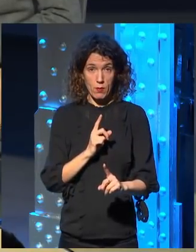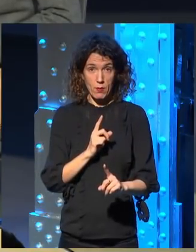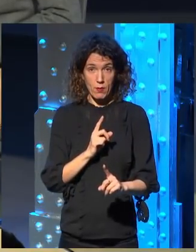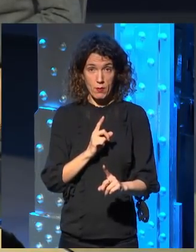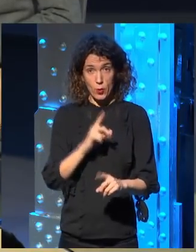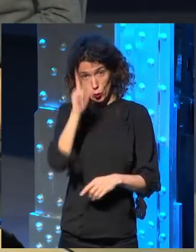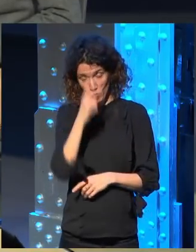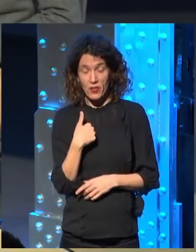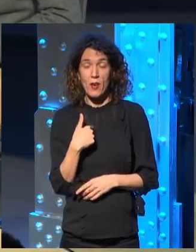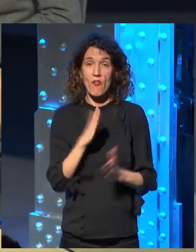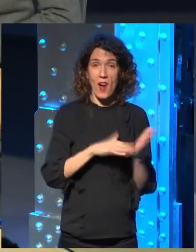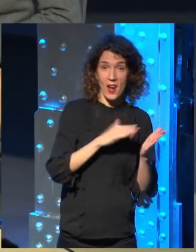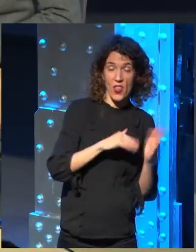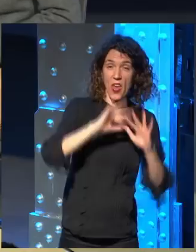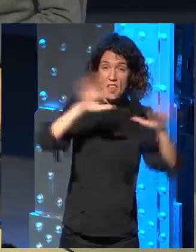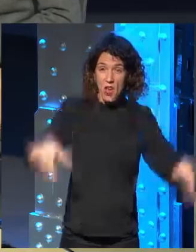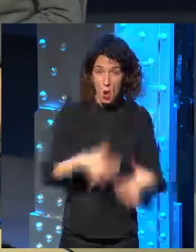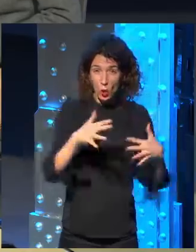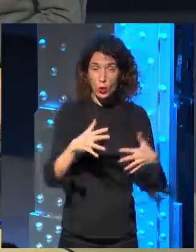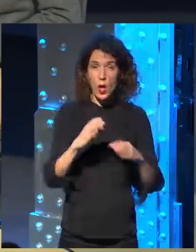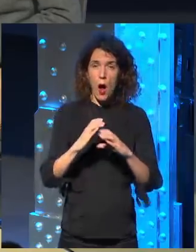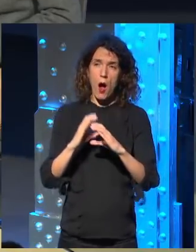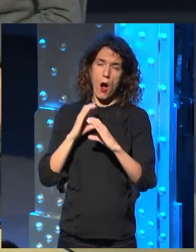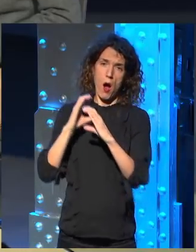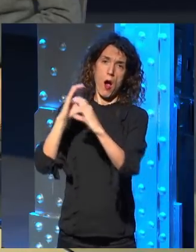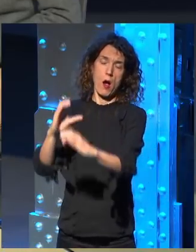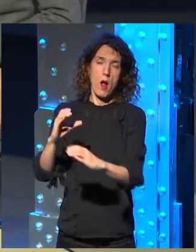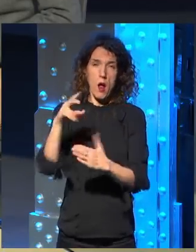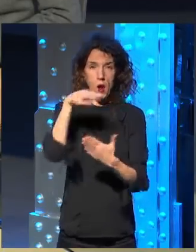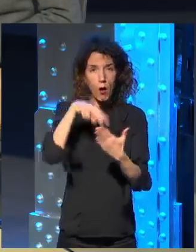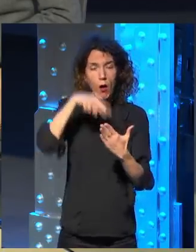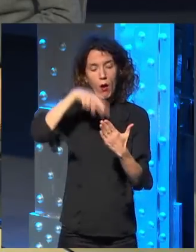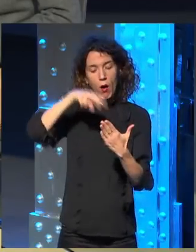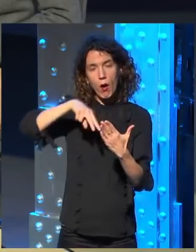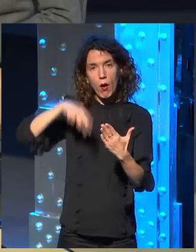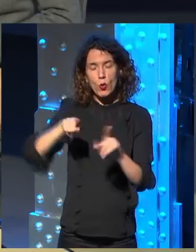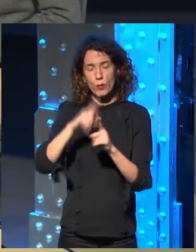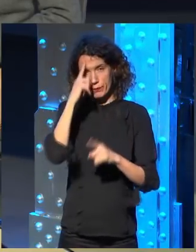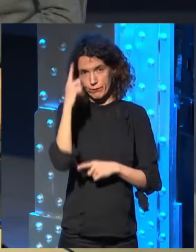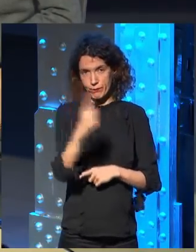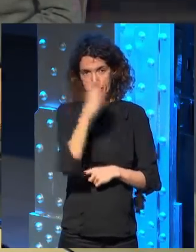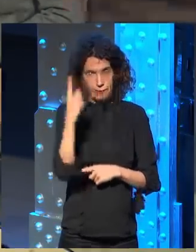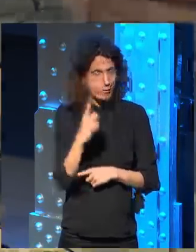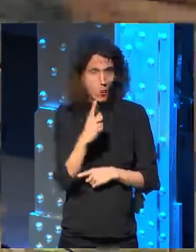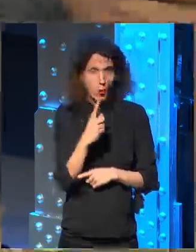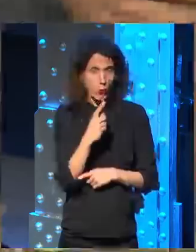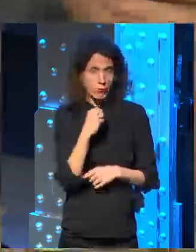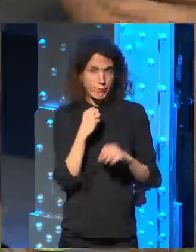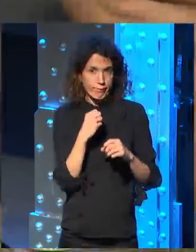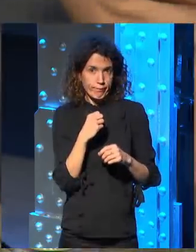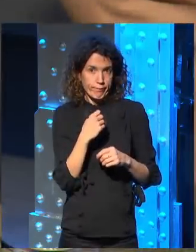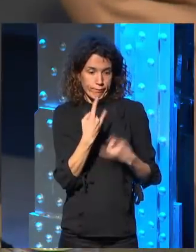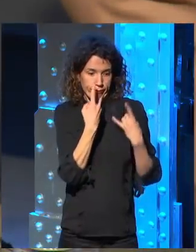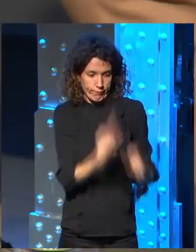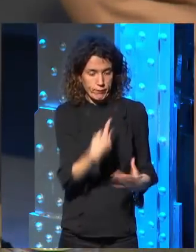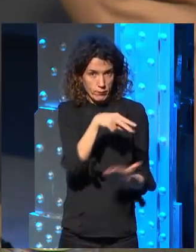Bilbao, desde Valencia, 10 horas, en un autobús, leyendo. Estaba muy mareada, pero no podía dejar de leer. Y